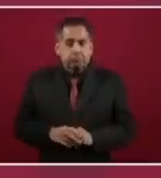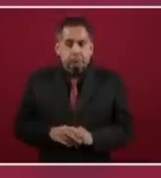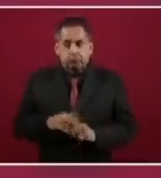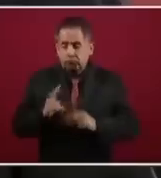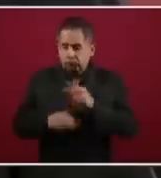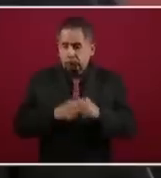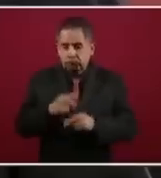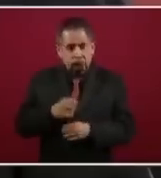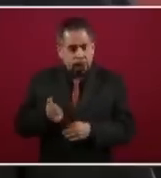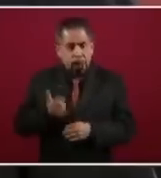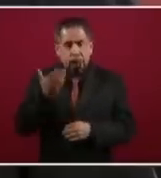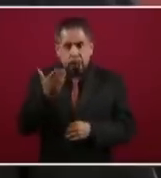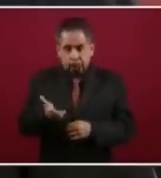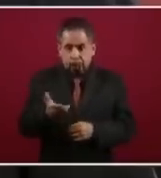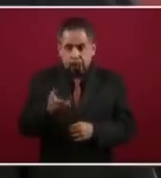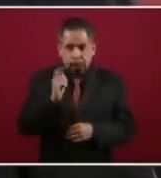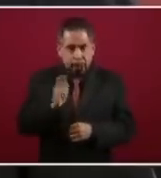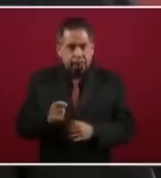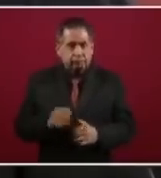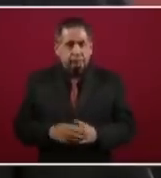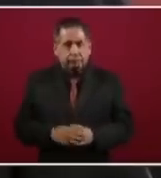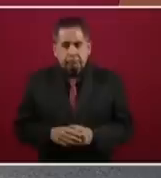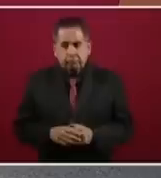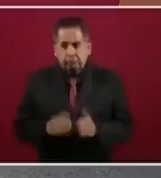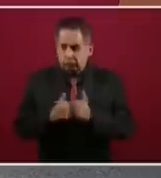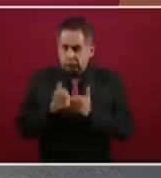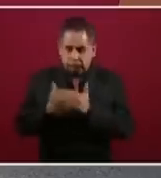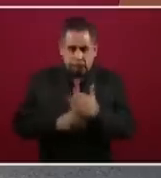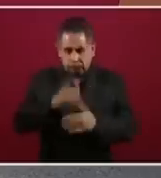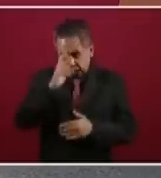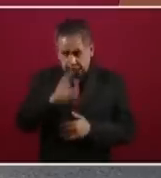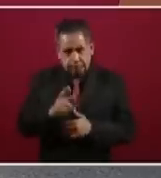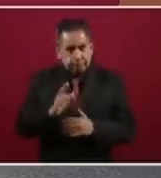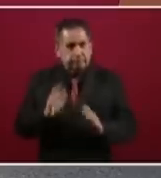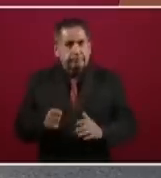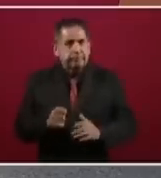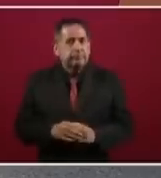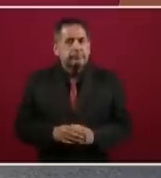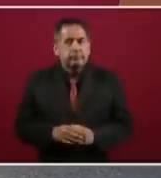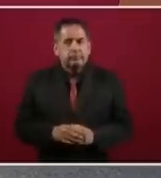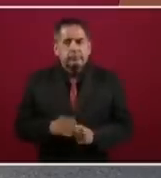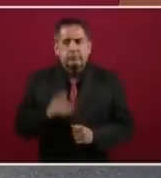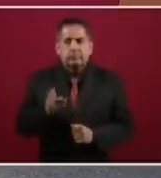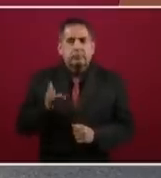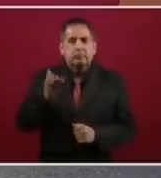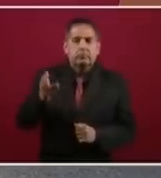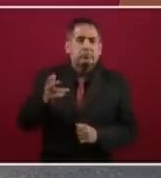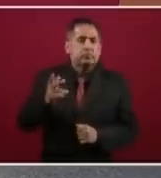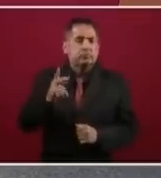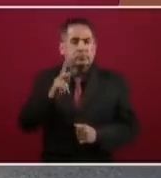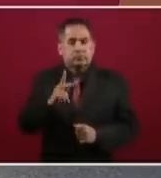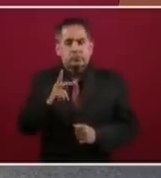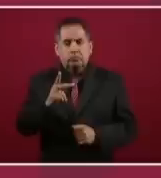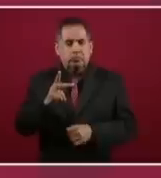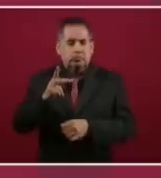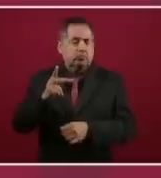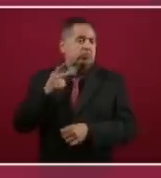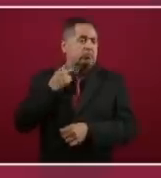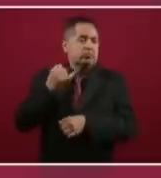voy a pedir, con todo respeto, a la Procuraduría